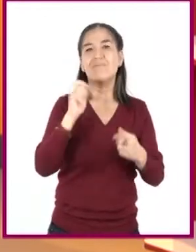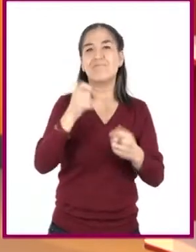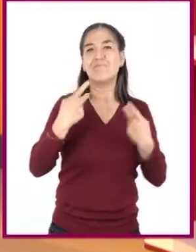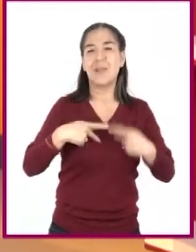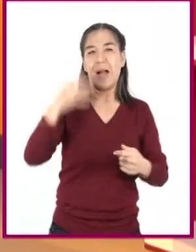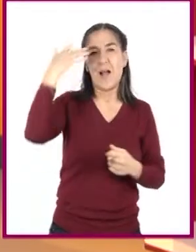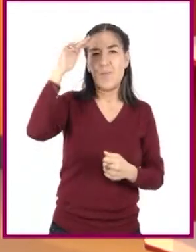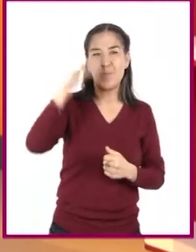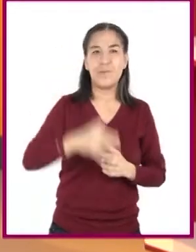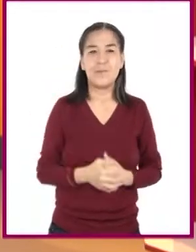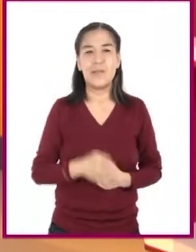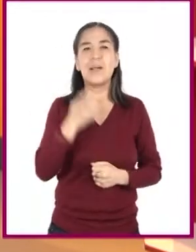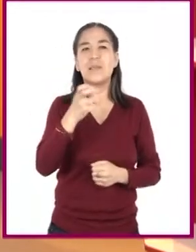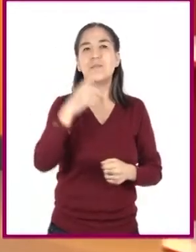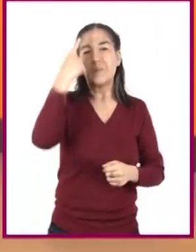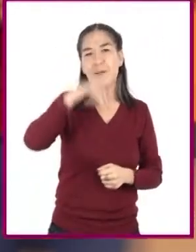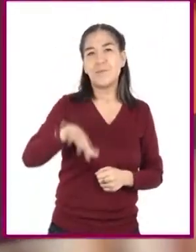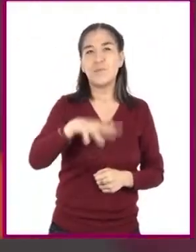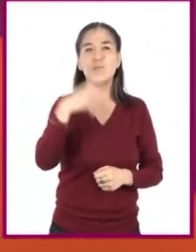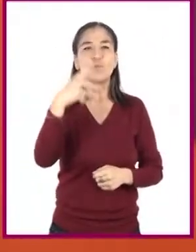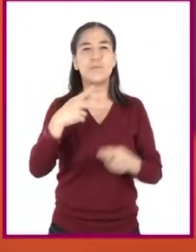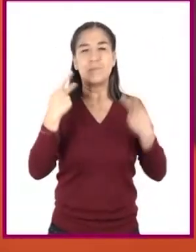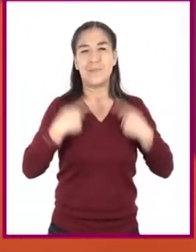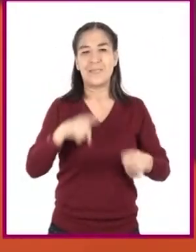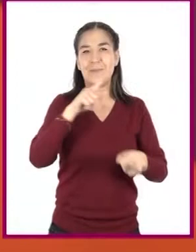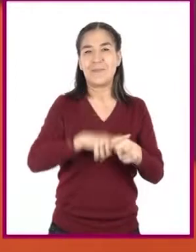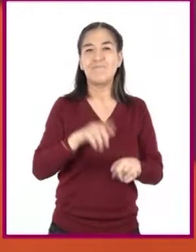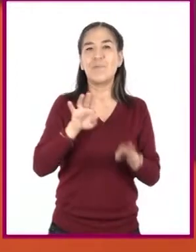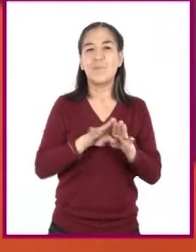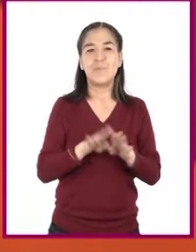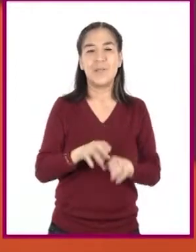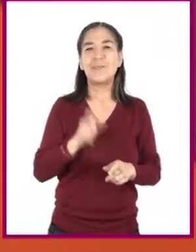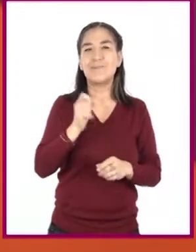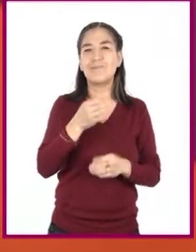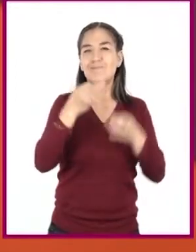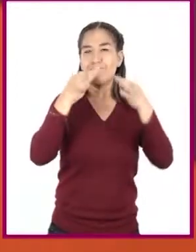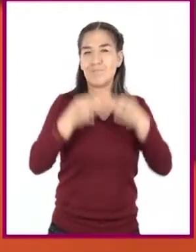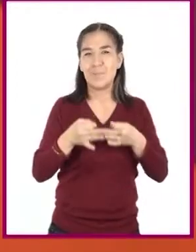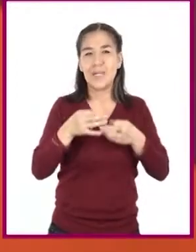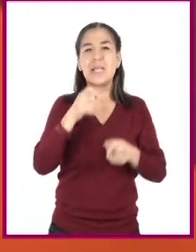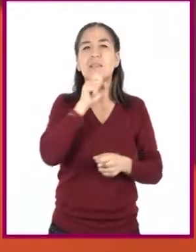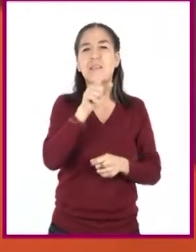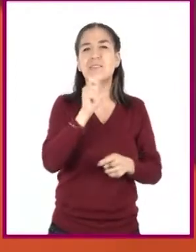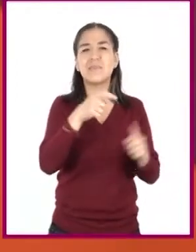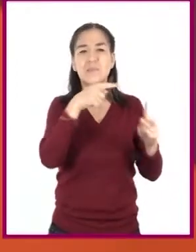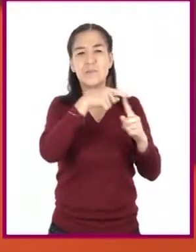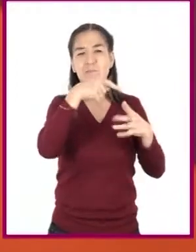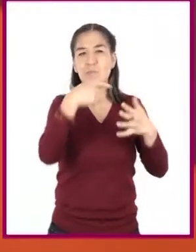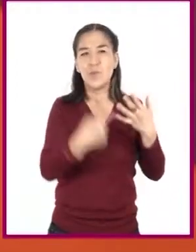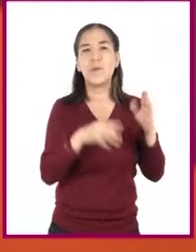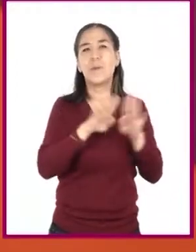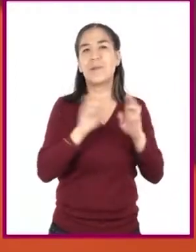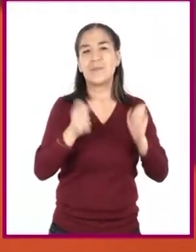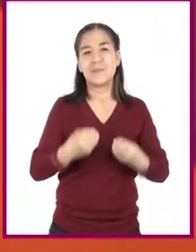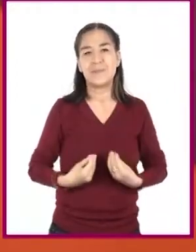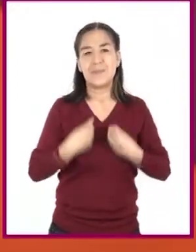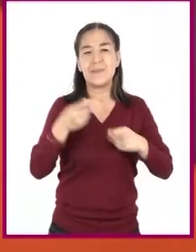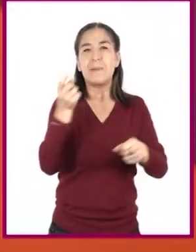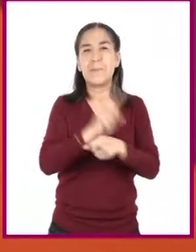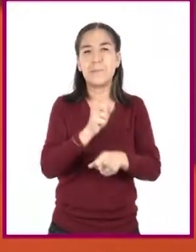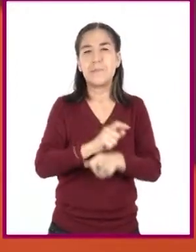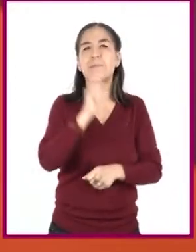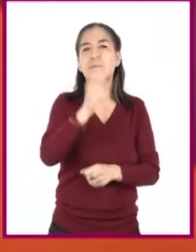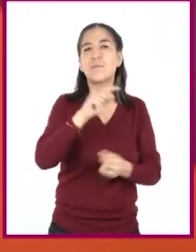el comienzo de la búsqueda de su identidad. La identidad está influenciada por diversos ámbitos de la vida diaria. Están